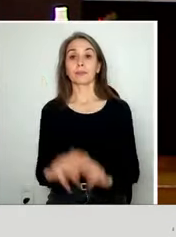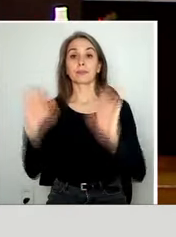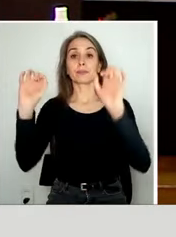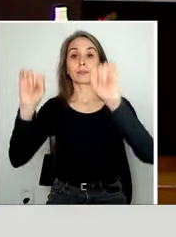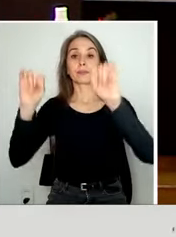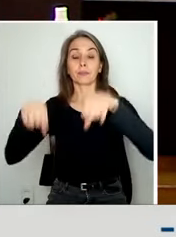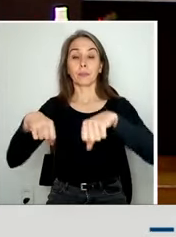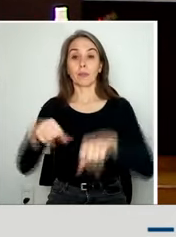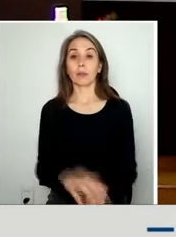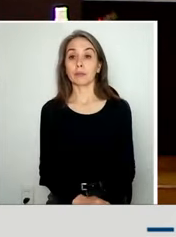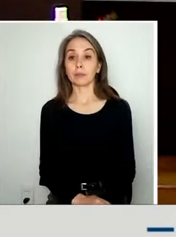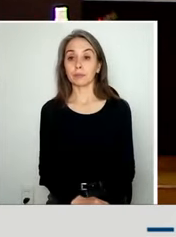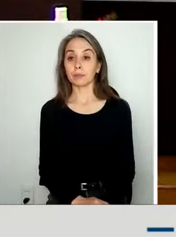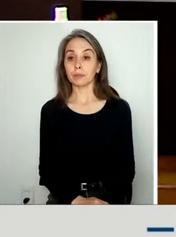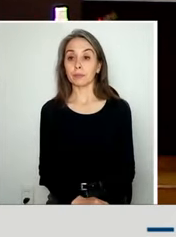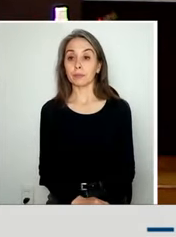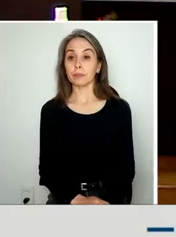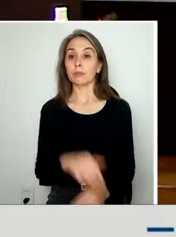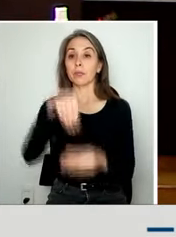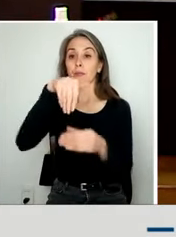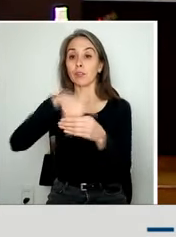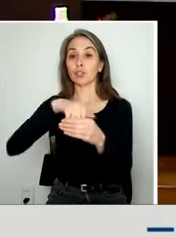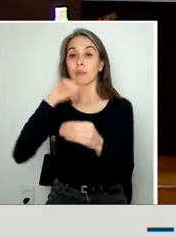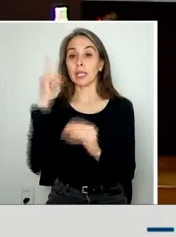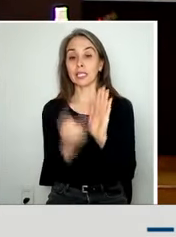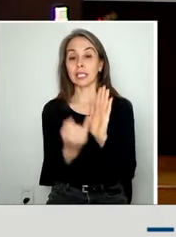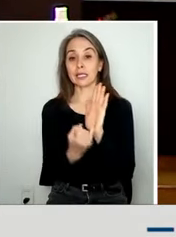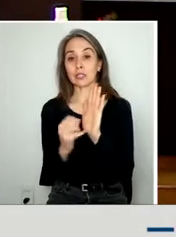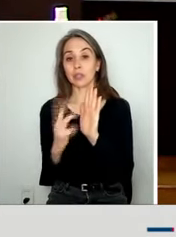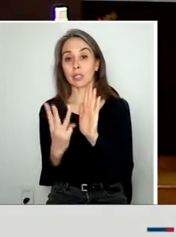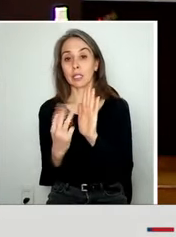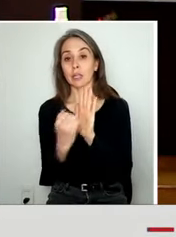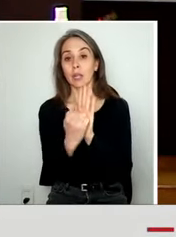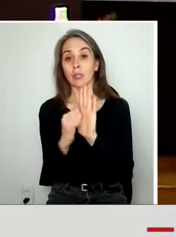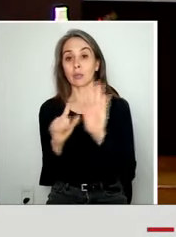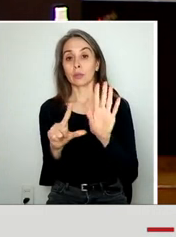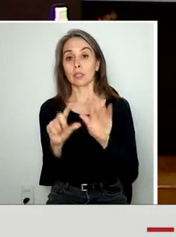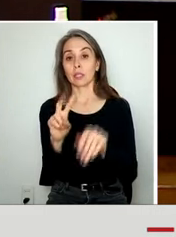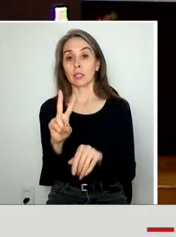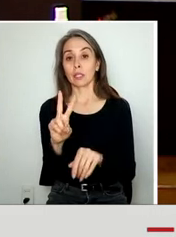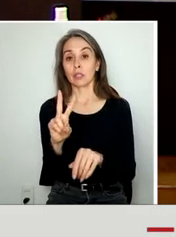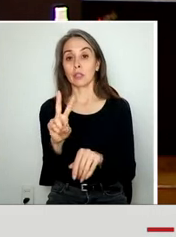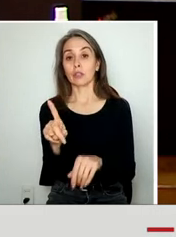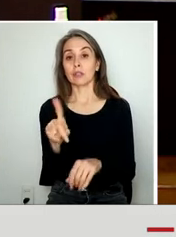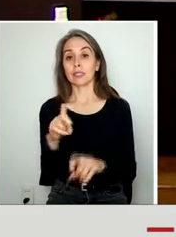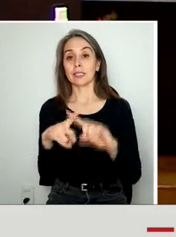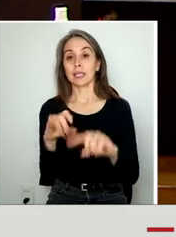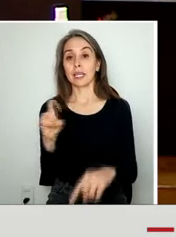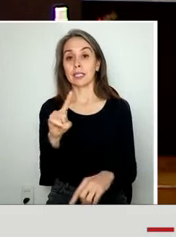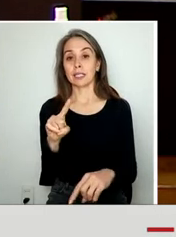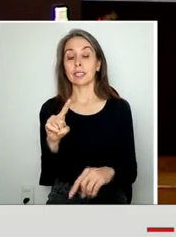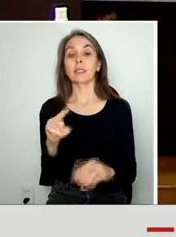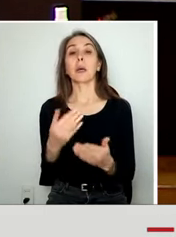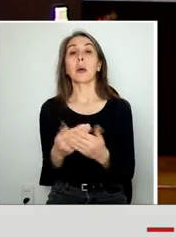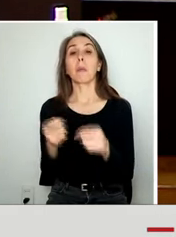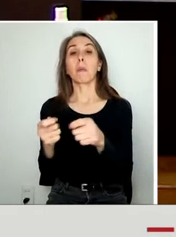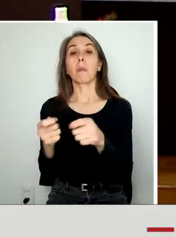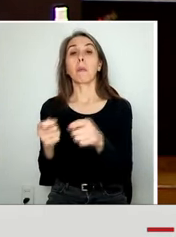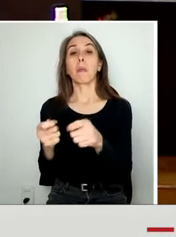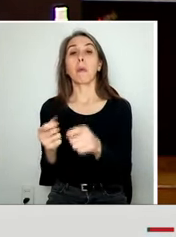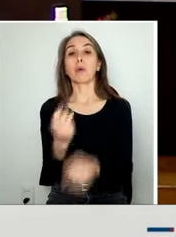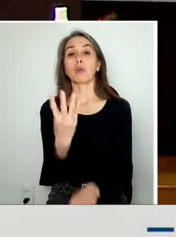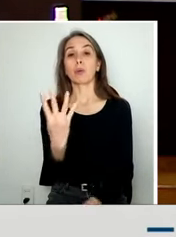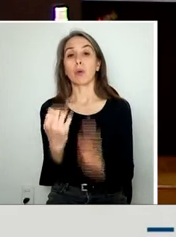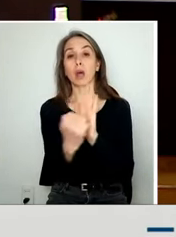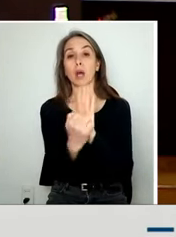en votación general el inciso tercero del artículo 72 sexys que propone el número cuatro del artículo único del